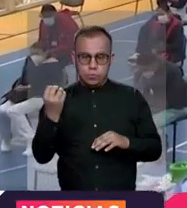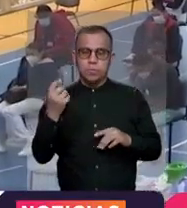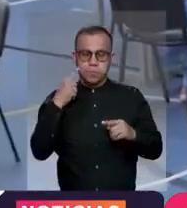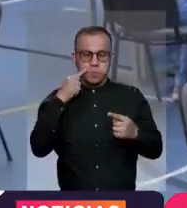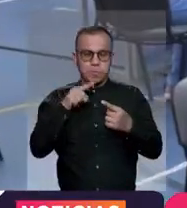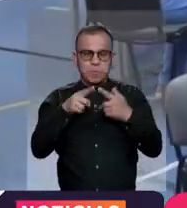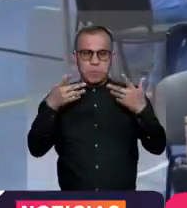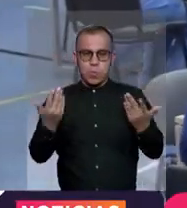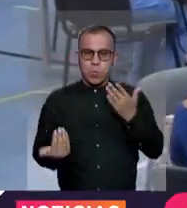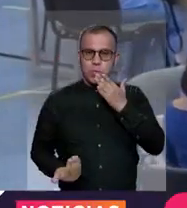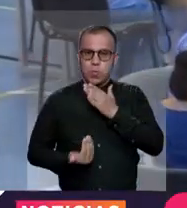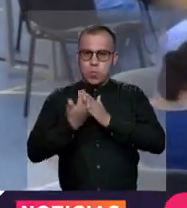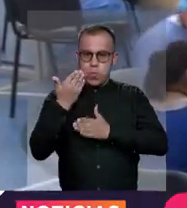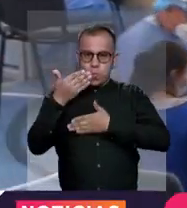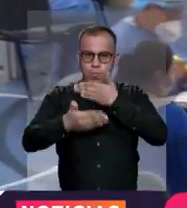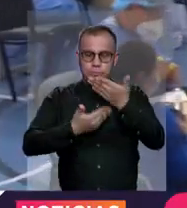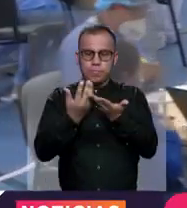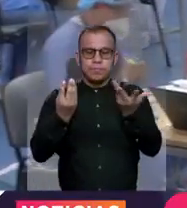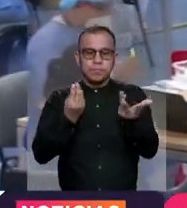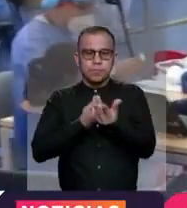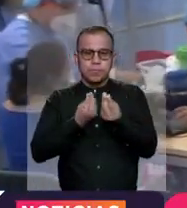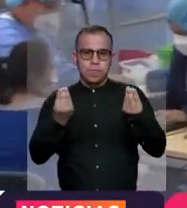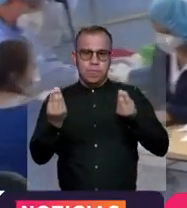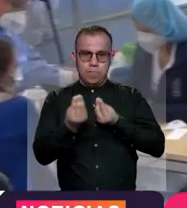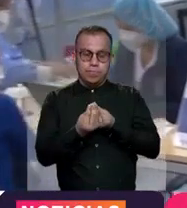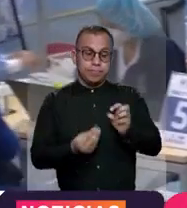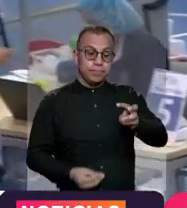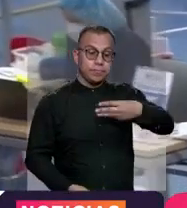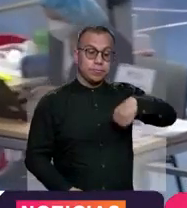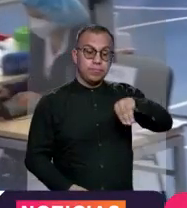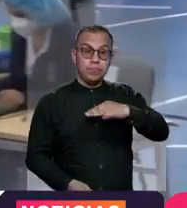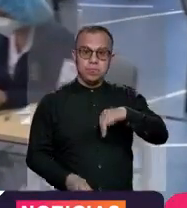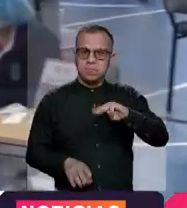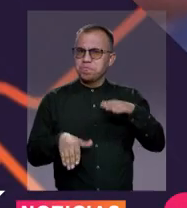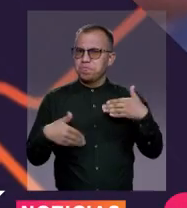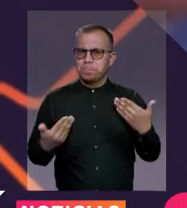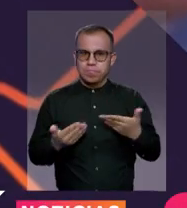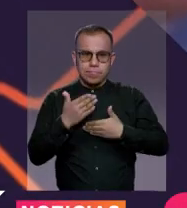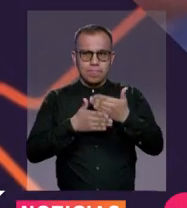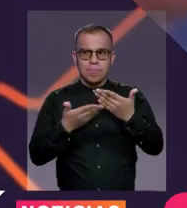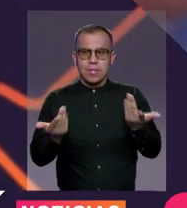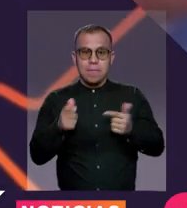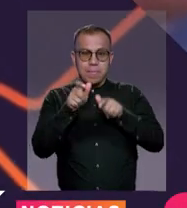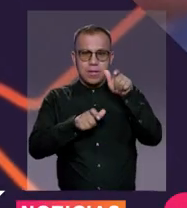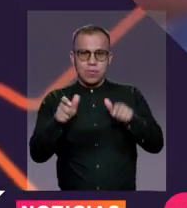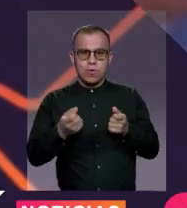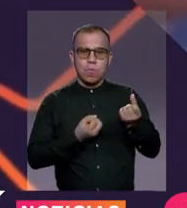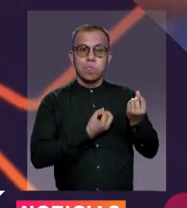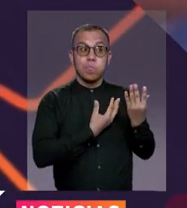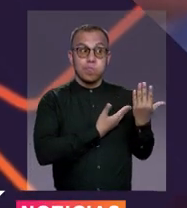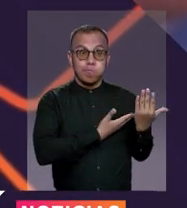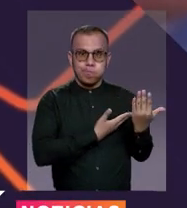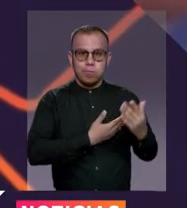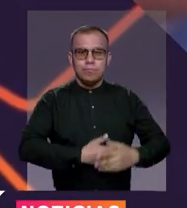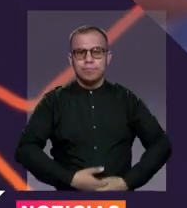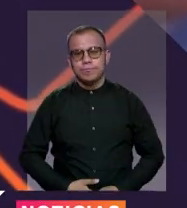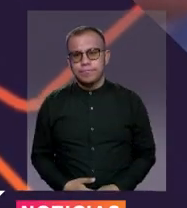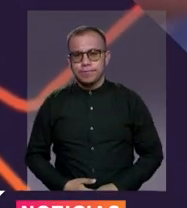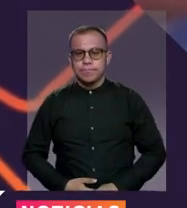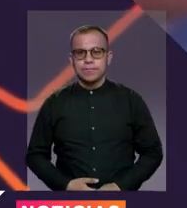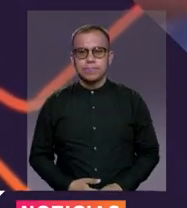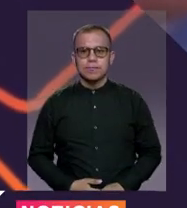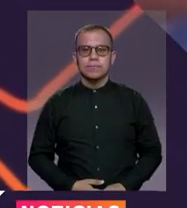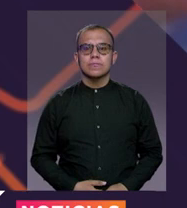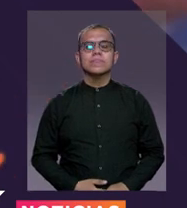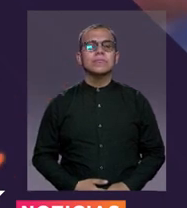bajo una nueva modalidad de pico y cédula. Este miércoles podrán ir a los sitios de inmunización las personas con cédulas terminadas en los números 0,